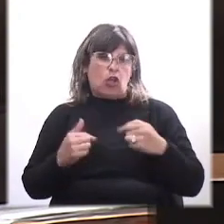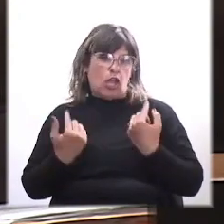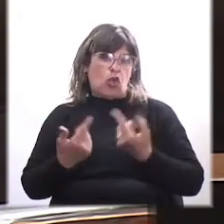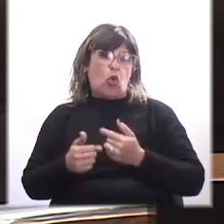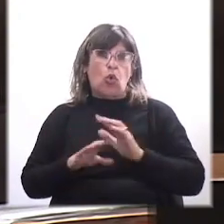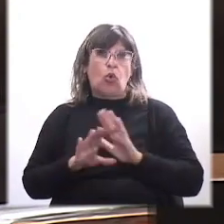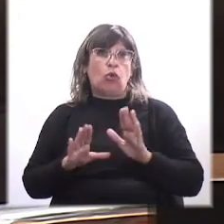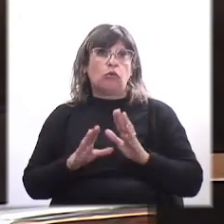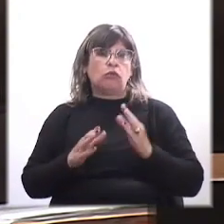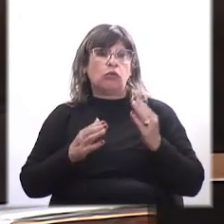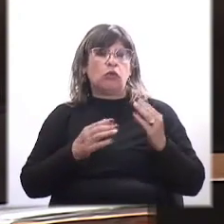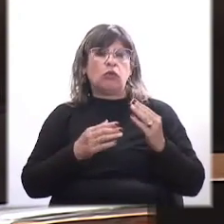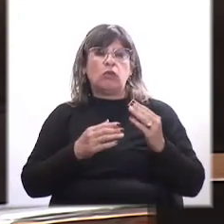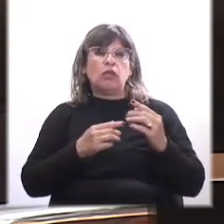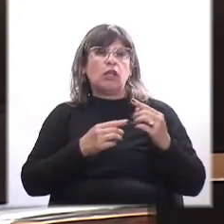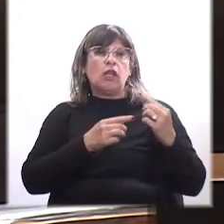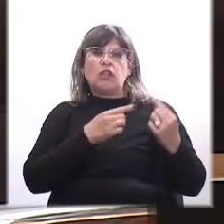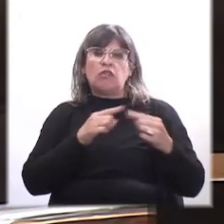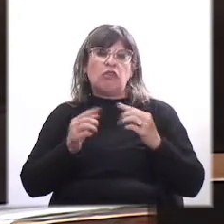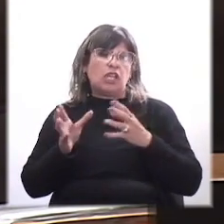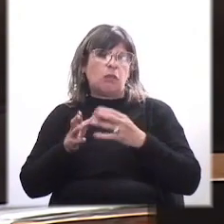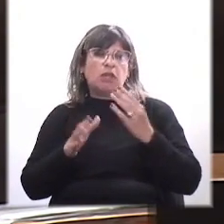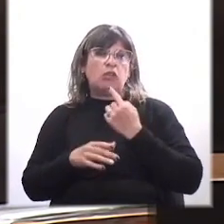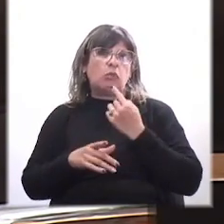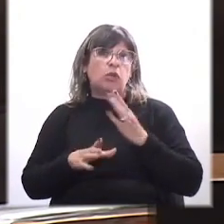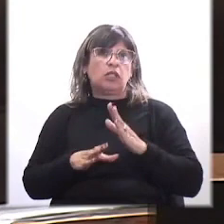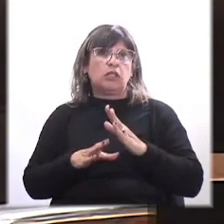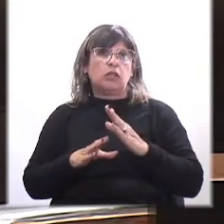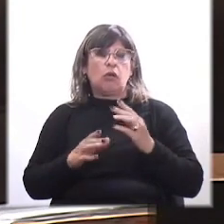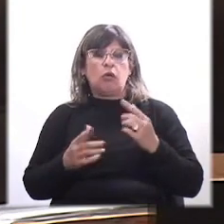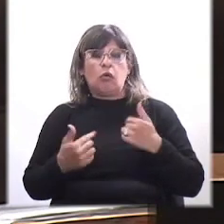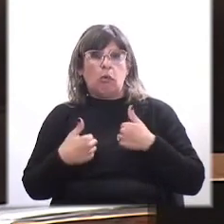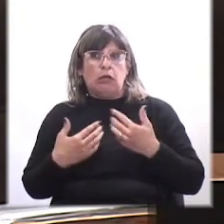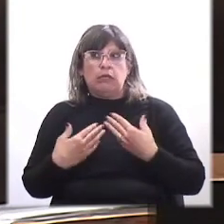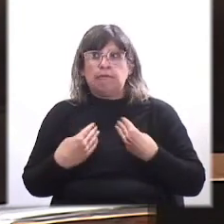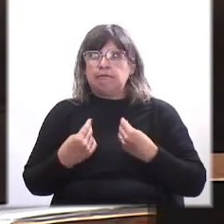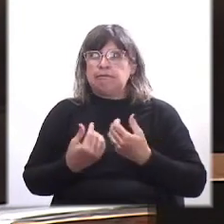indistintamente del partido que pertenezcan, nos genera cierto nivel